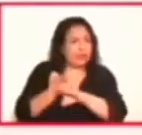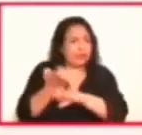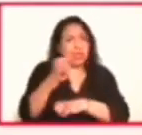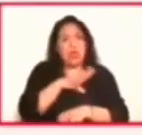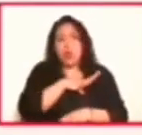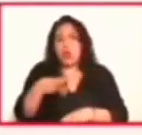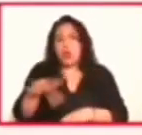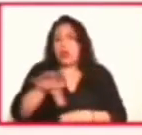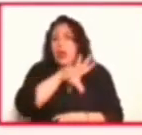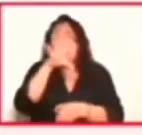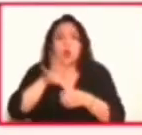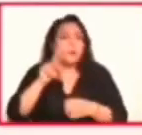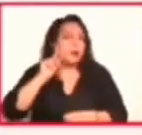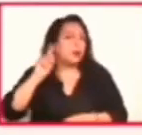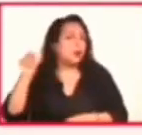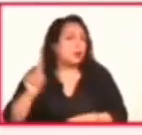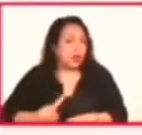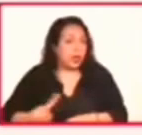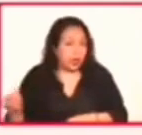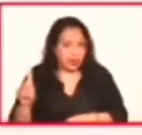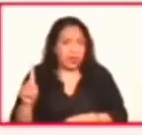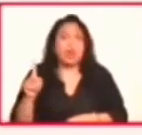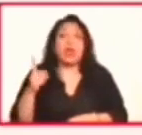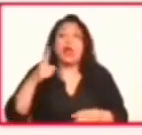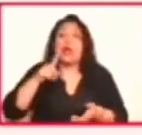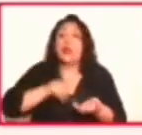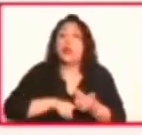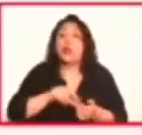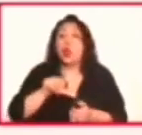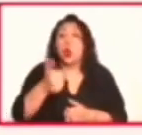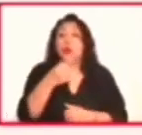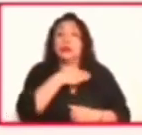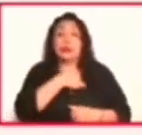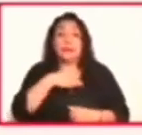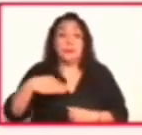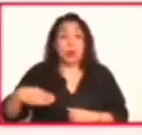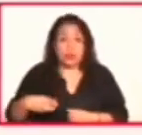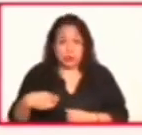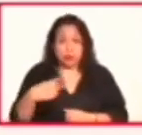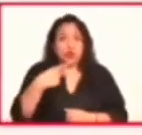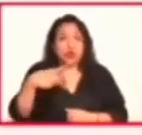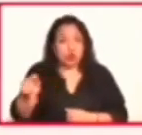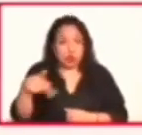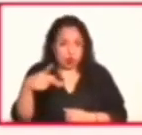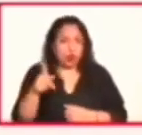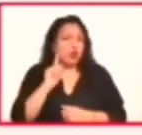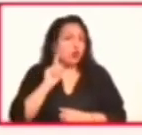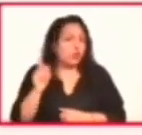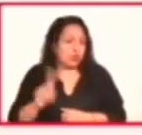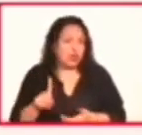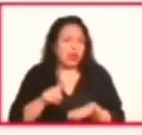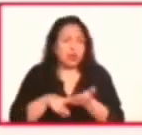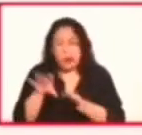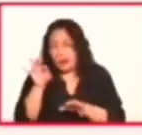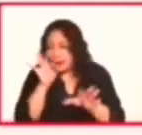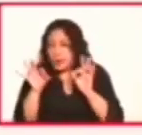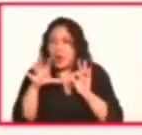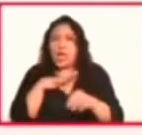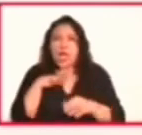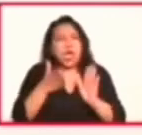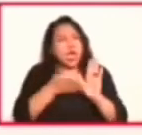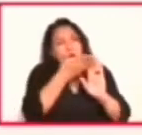Zacatecas a través de 11 municipios que son los que tienen, pues, los elementos que ya mencioné de